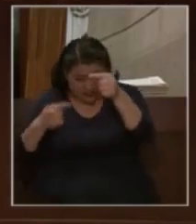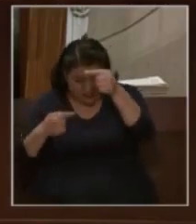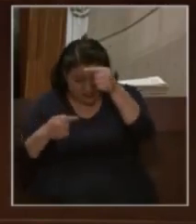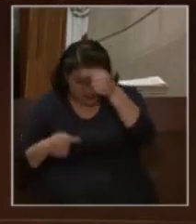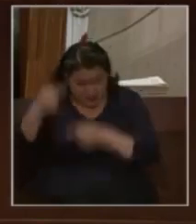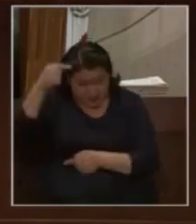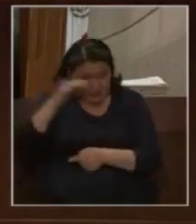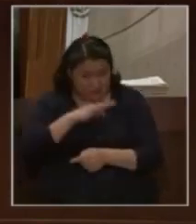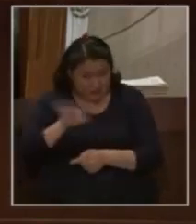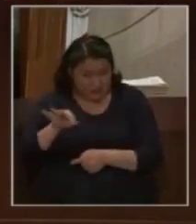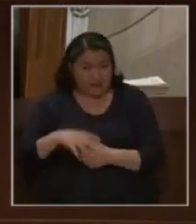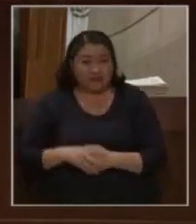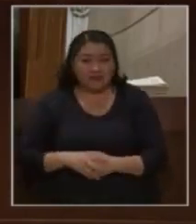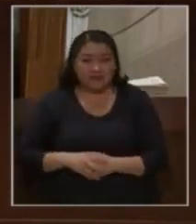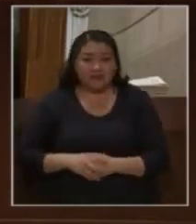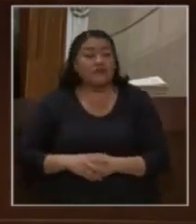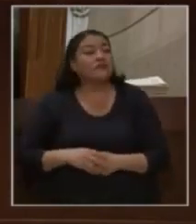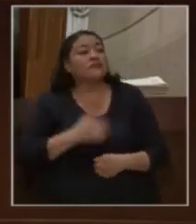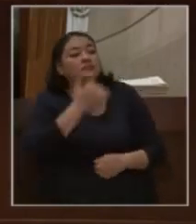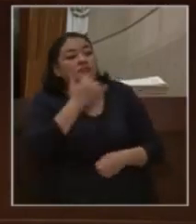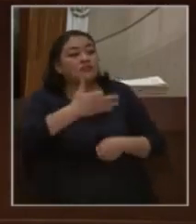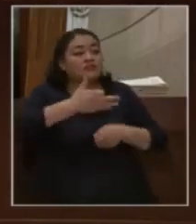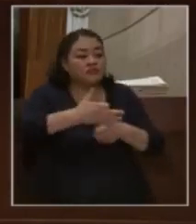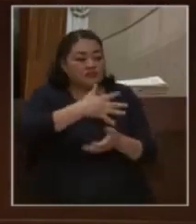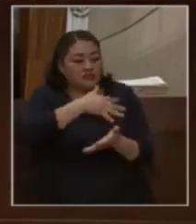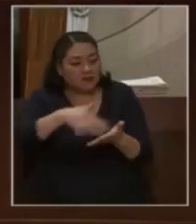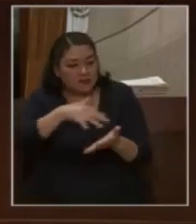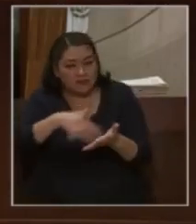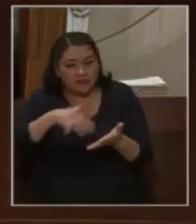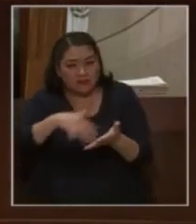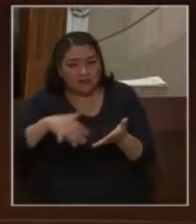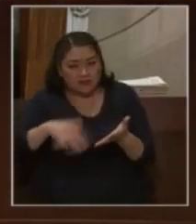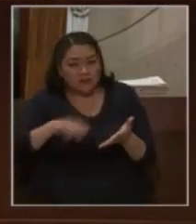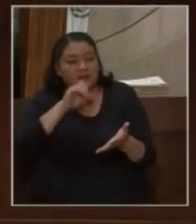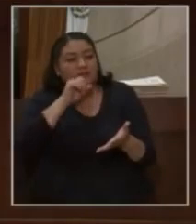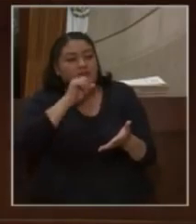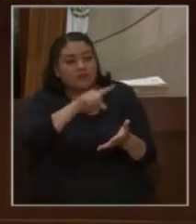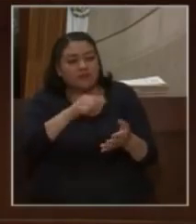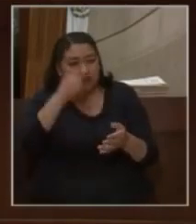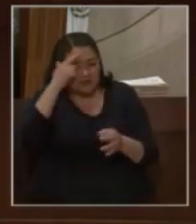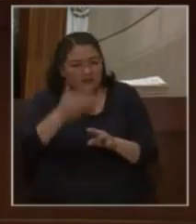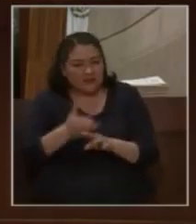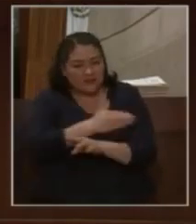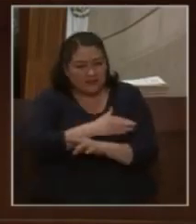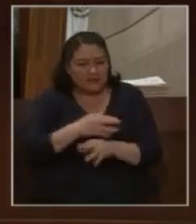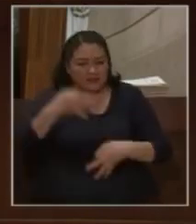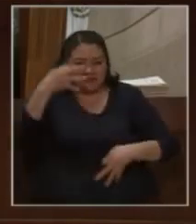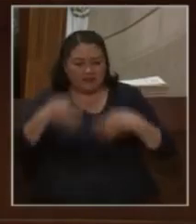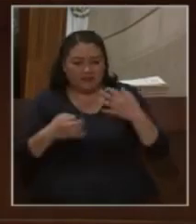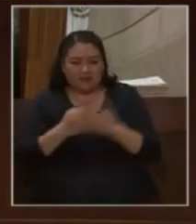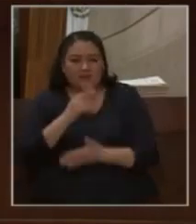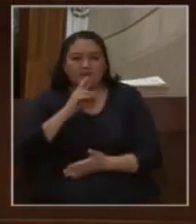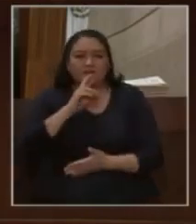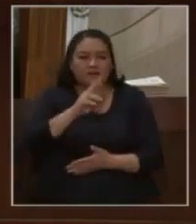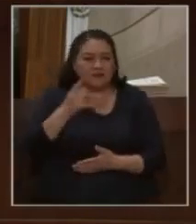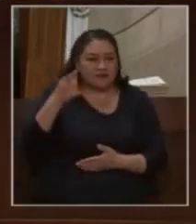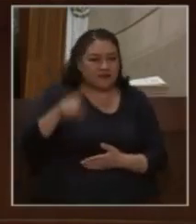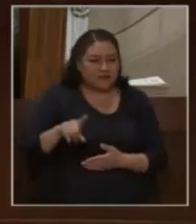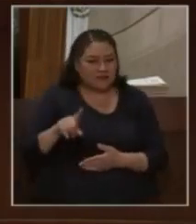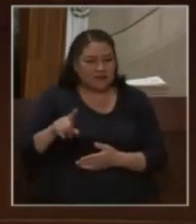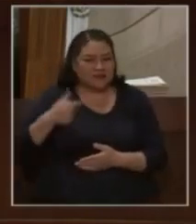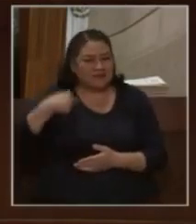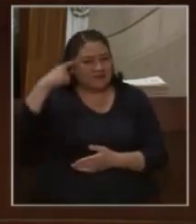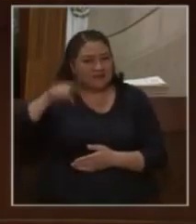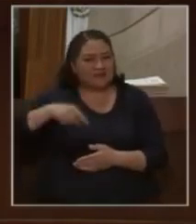Le estamos dando lectura actualmente a todos aquellos que modifican o revocan sentencias vinculadas con tomas